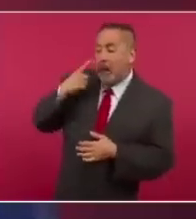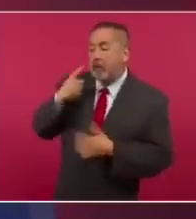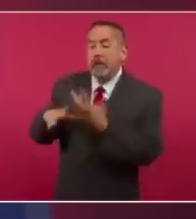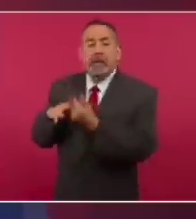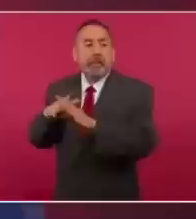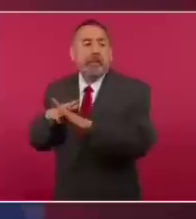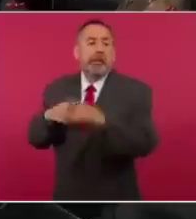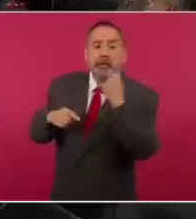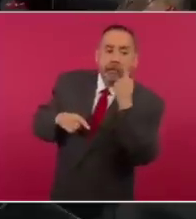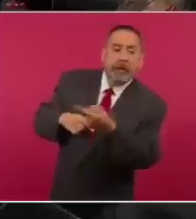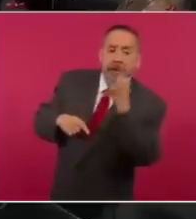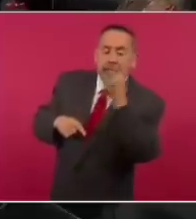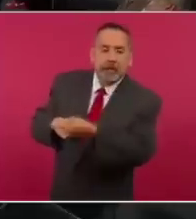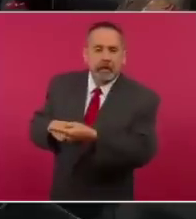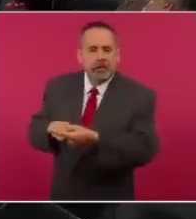de acciones.